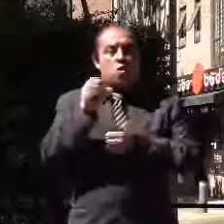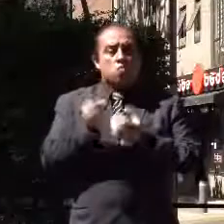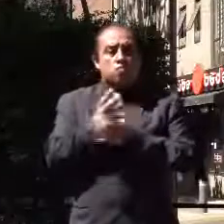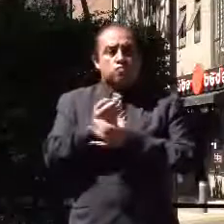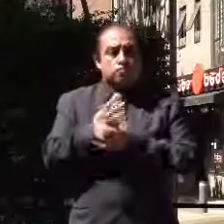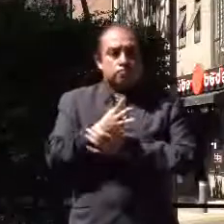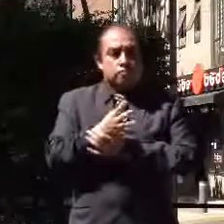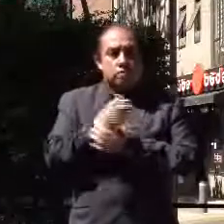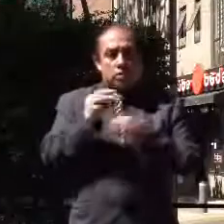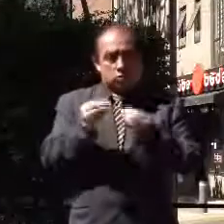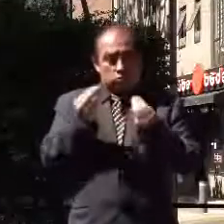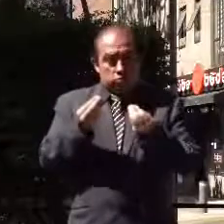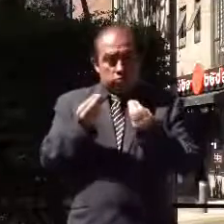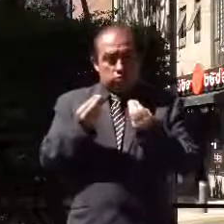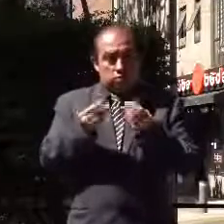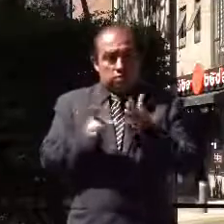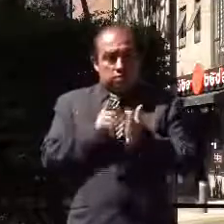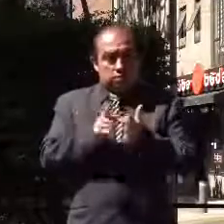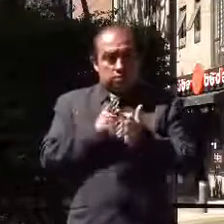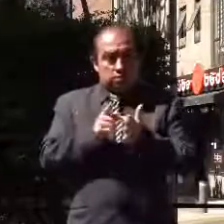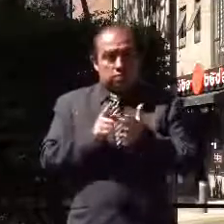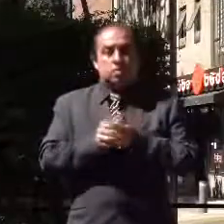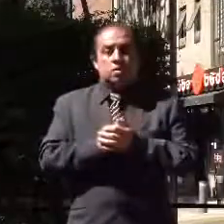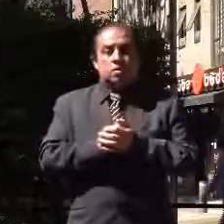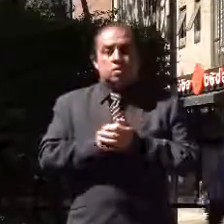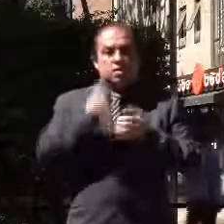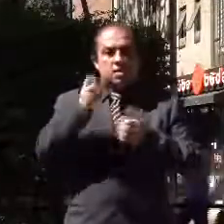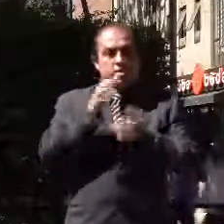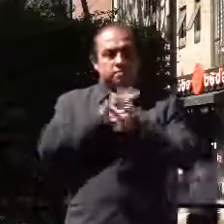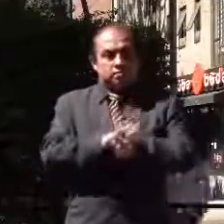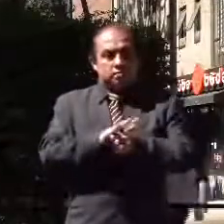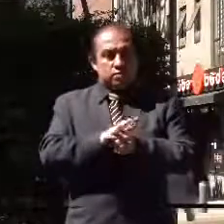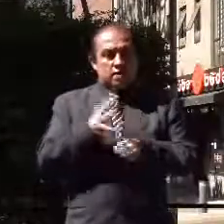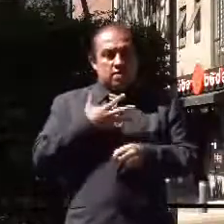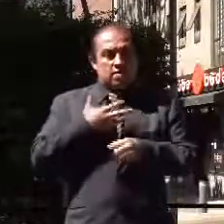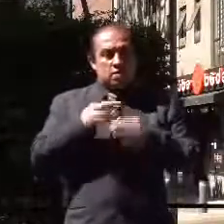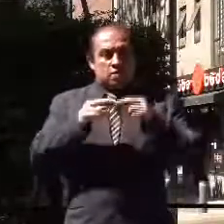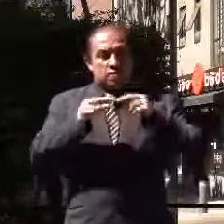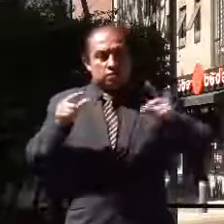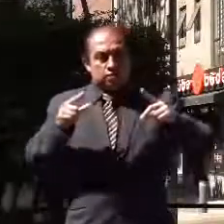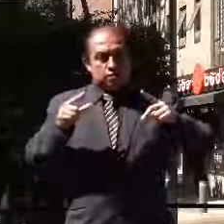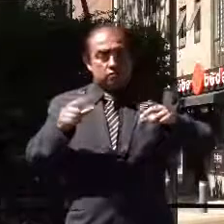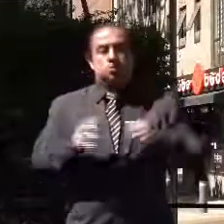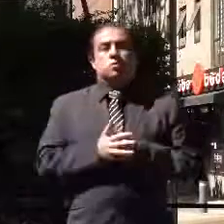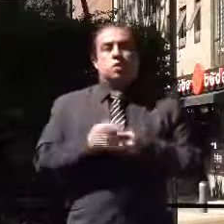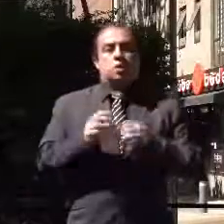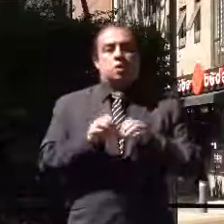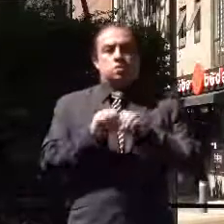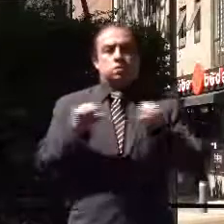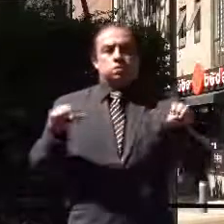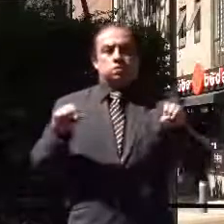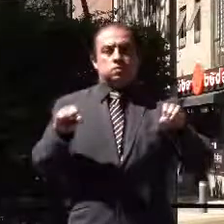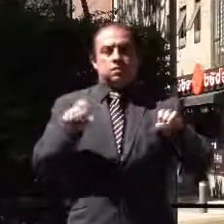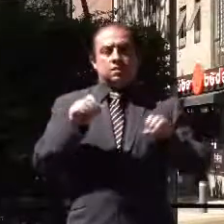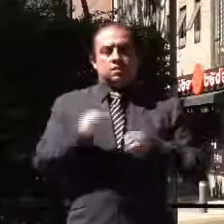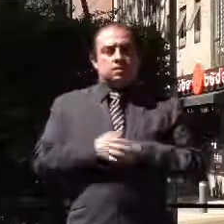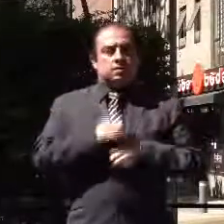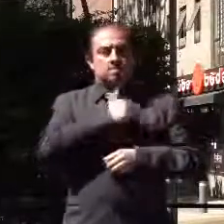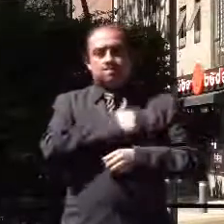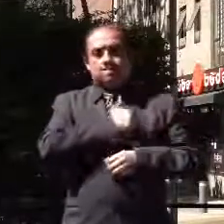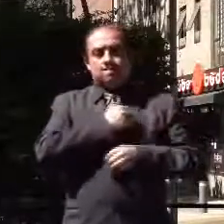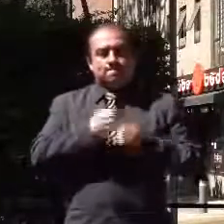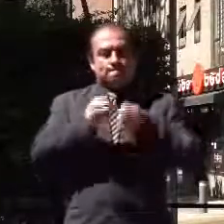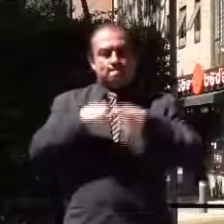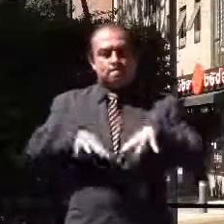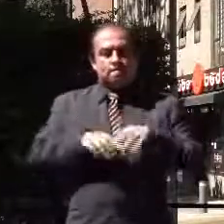muchas veces es la presión la que lleva una fuga y que lamentablemente se pierden litros y litros por